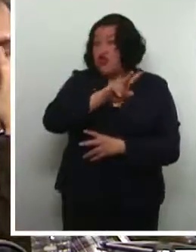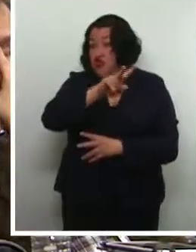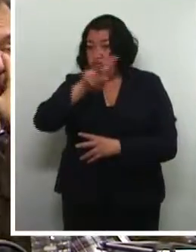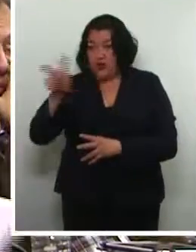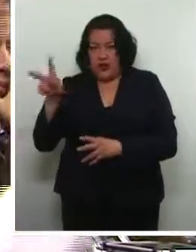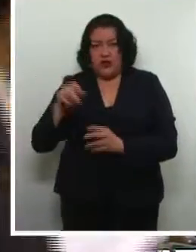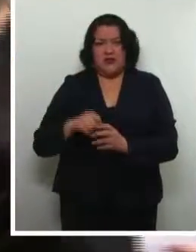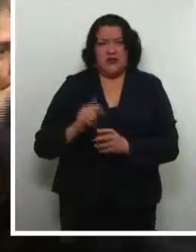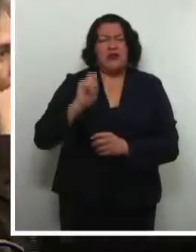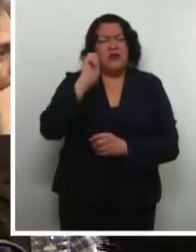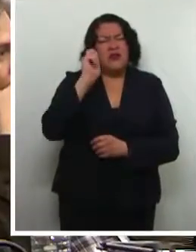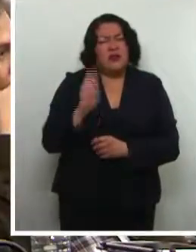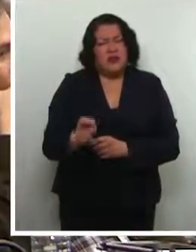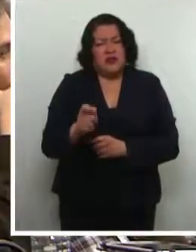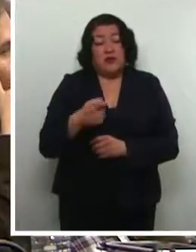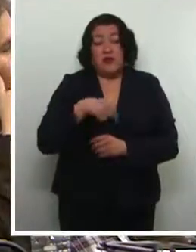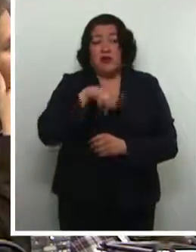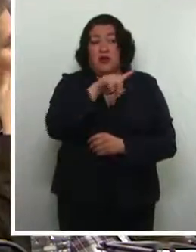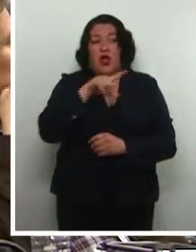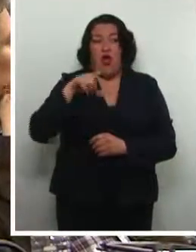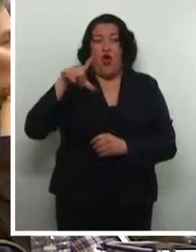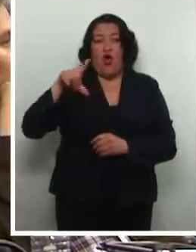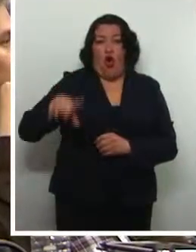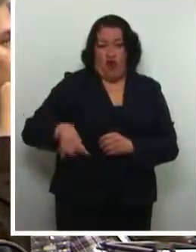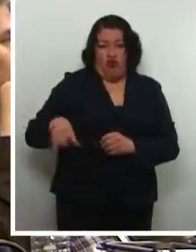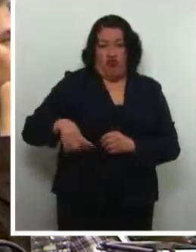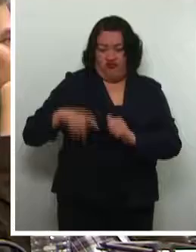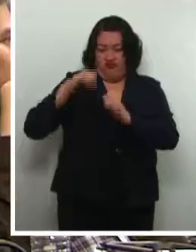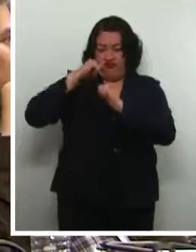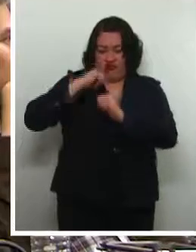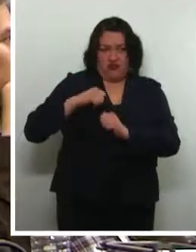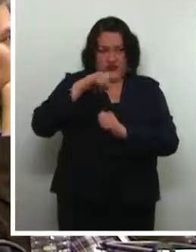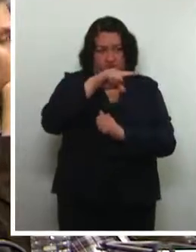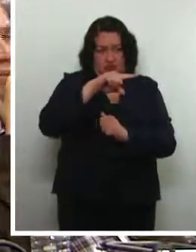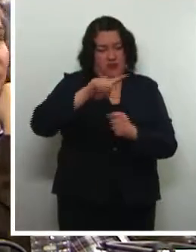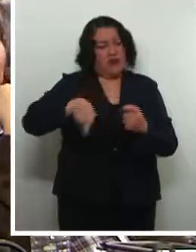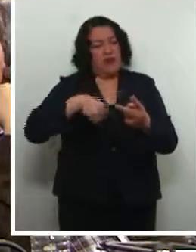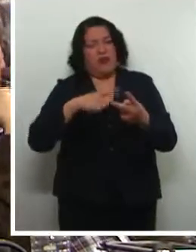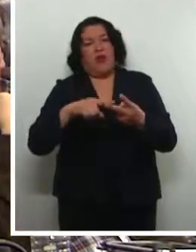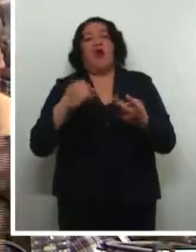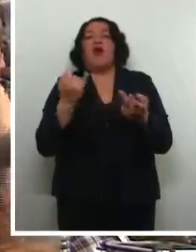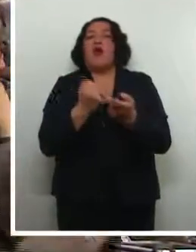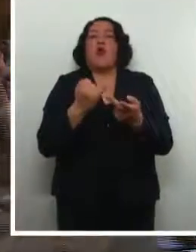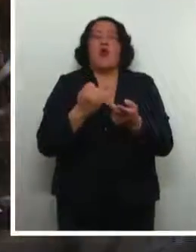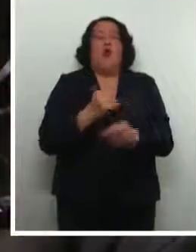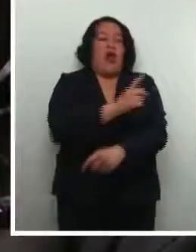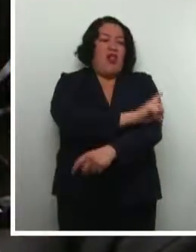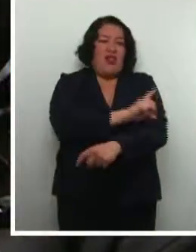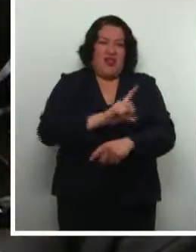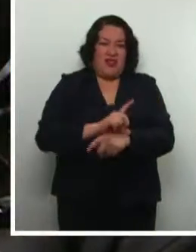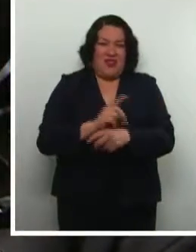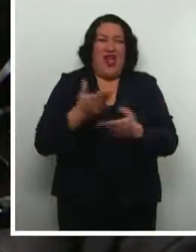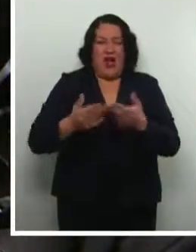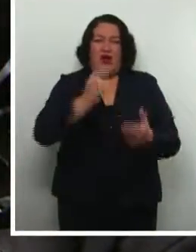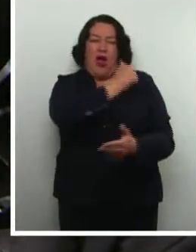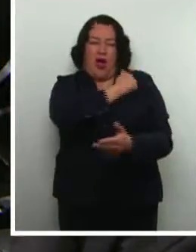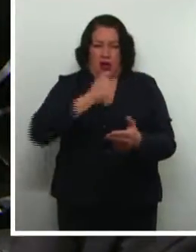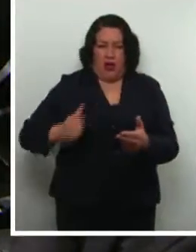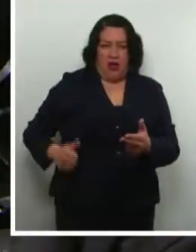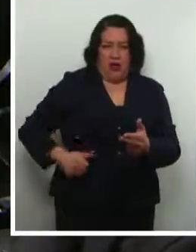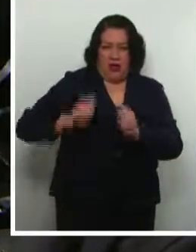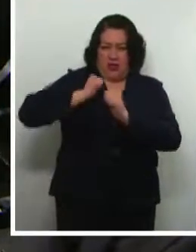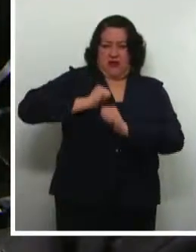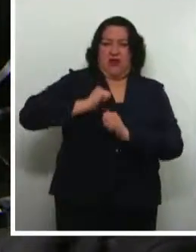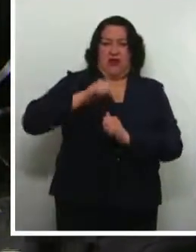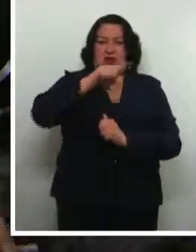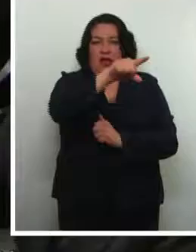señala que las autoridades de la ciudad y las alcaldías establecerán procedimientos y